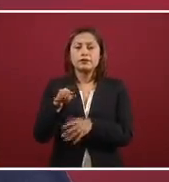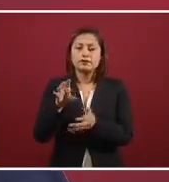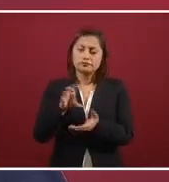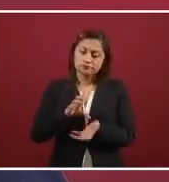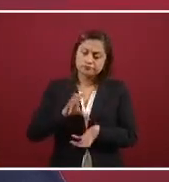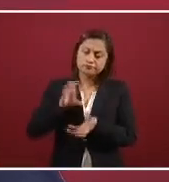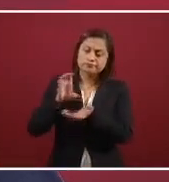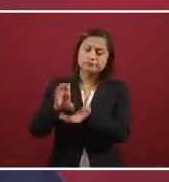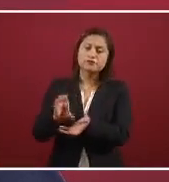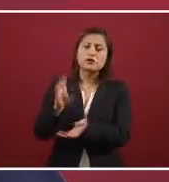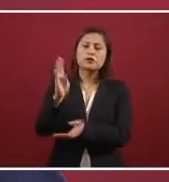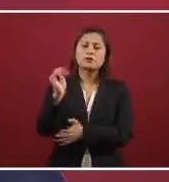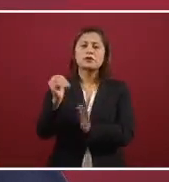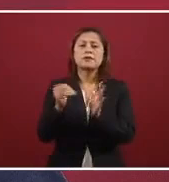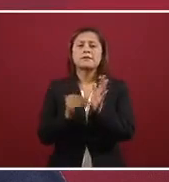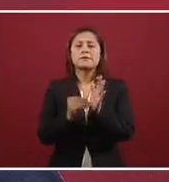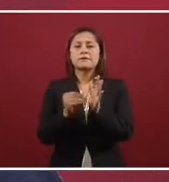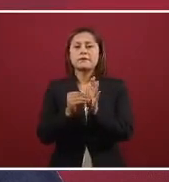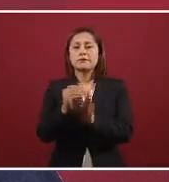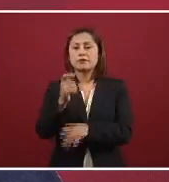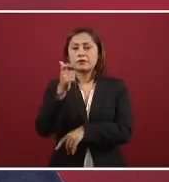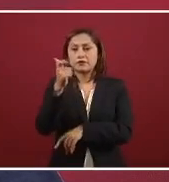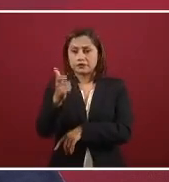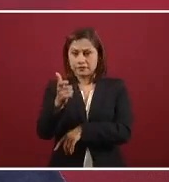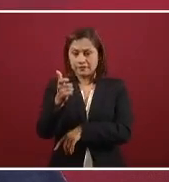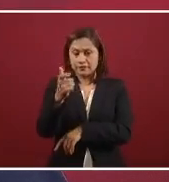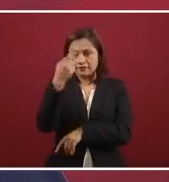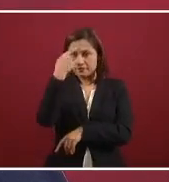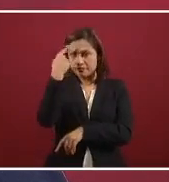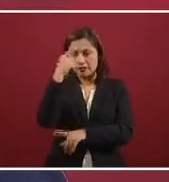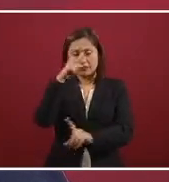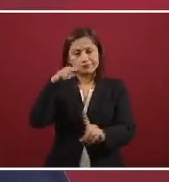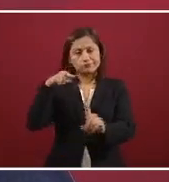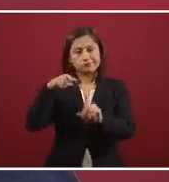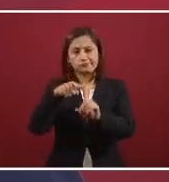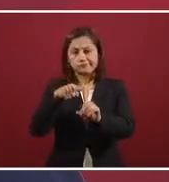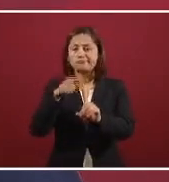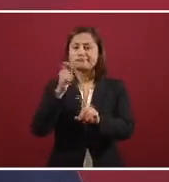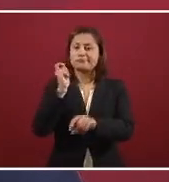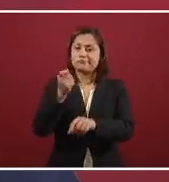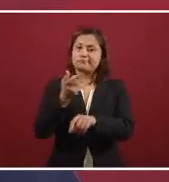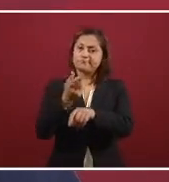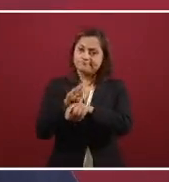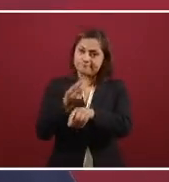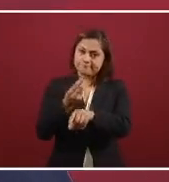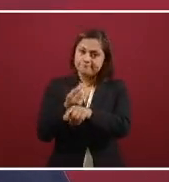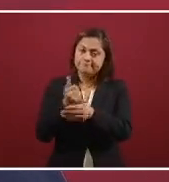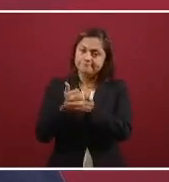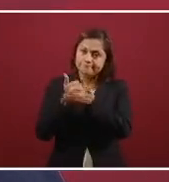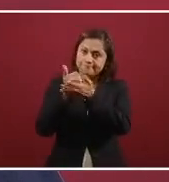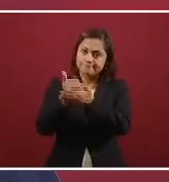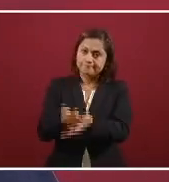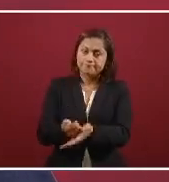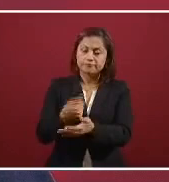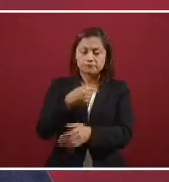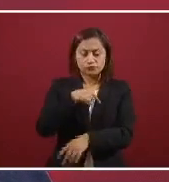9,000 millones de pesos que se están ejerciendo con ese propósito. Estamos contemplando otra